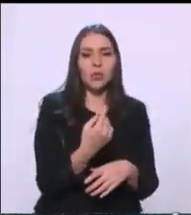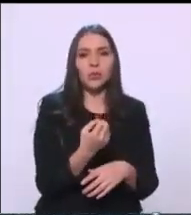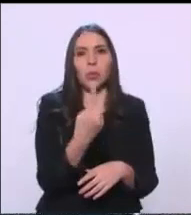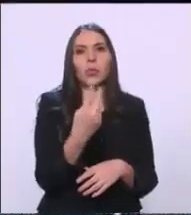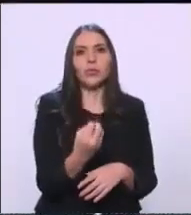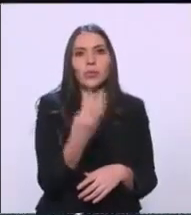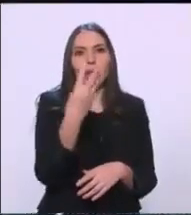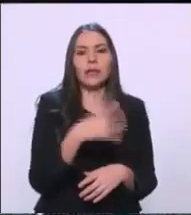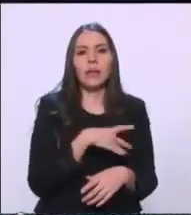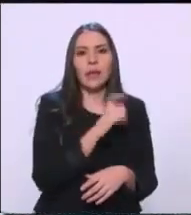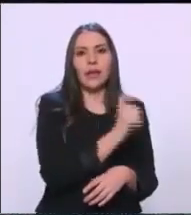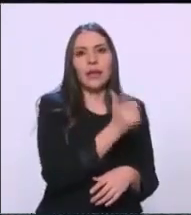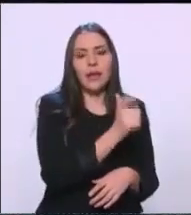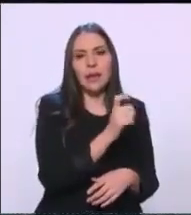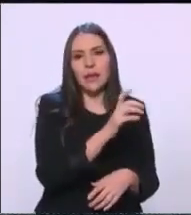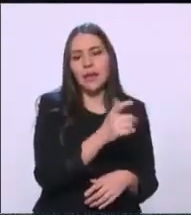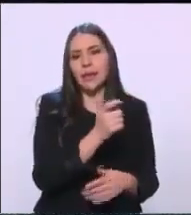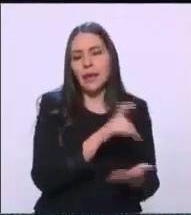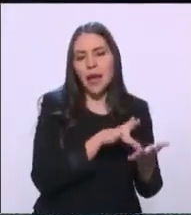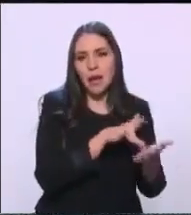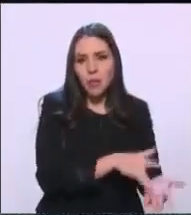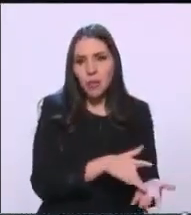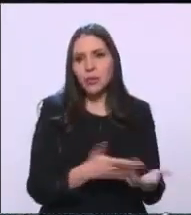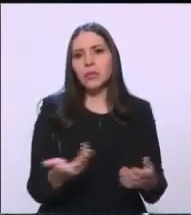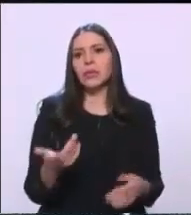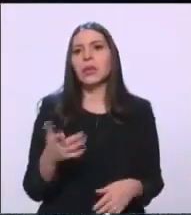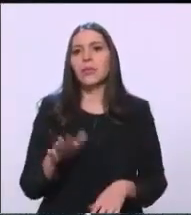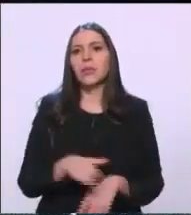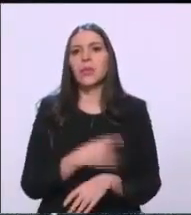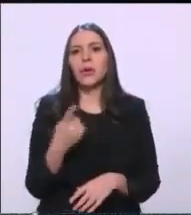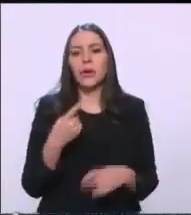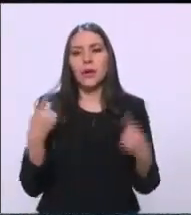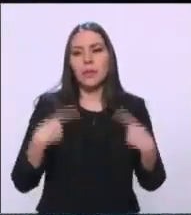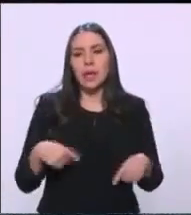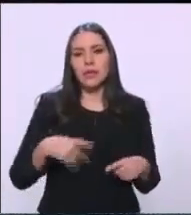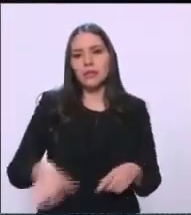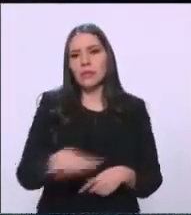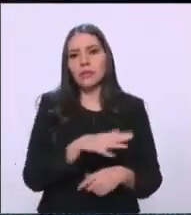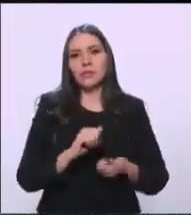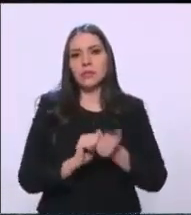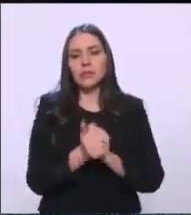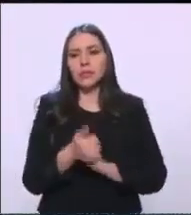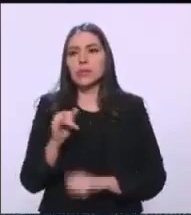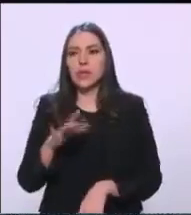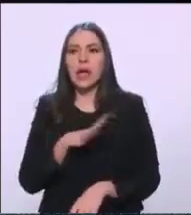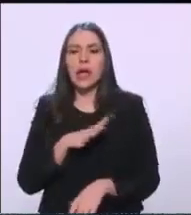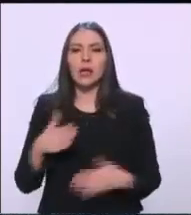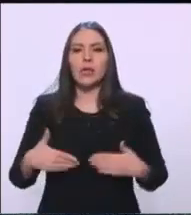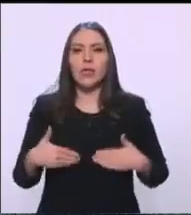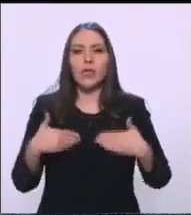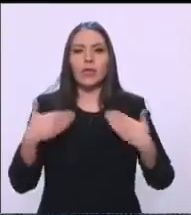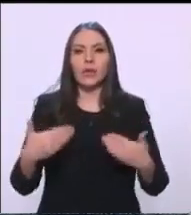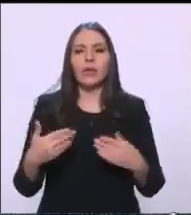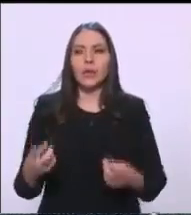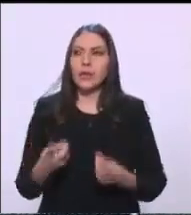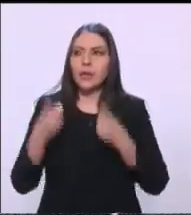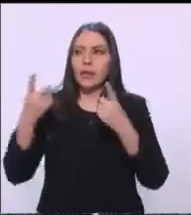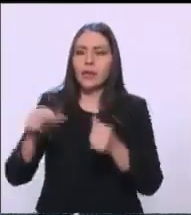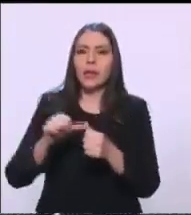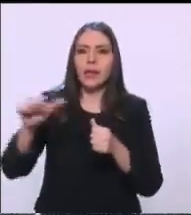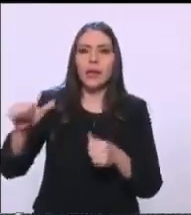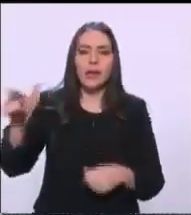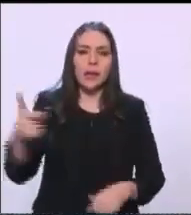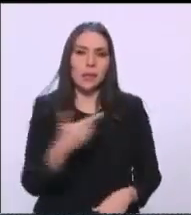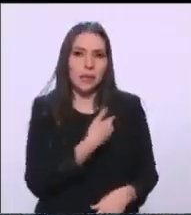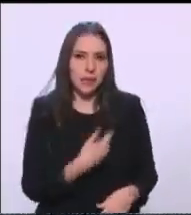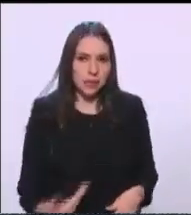la confianza, de lo que dice Paco Abundis, de la confianza que le tienen al presidente. Eso es importante. La confianza que está depositada en el presidente. Tal